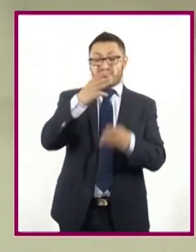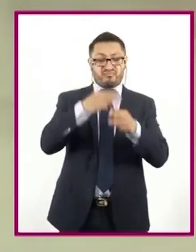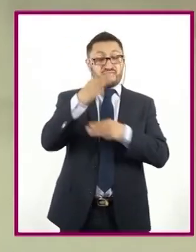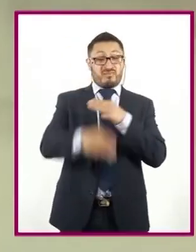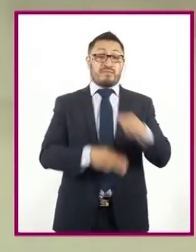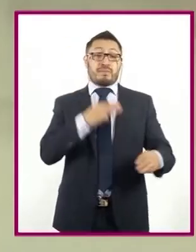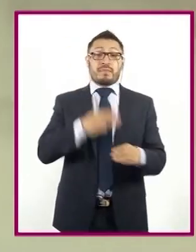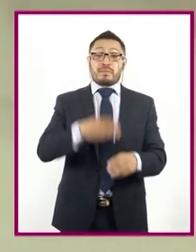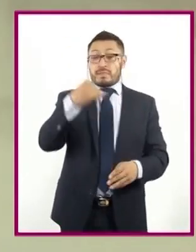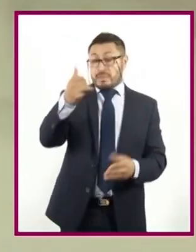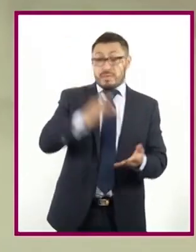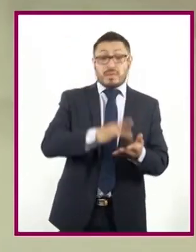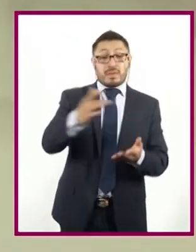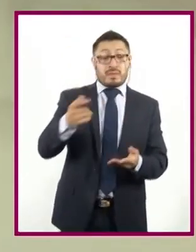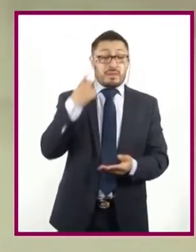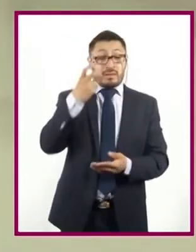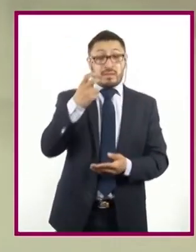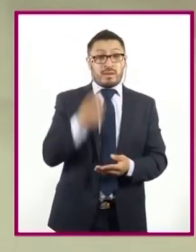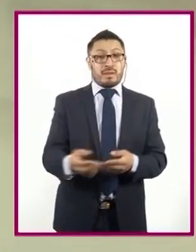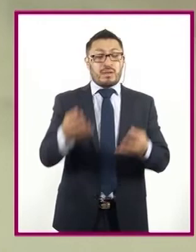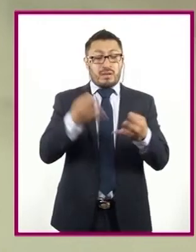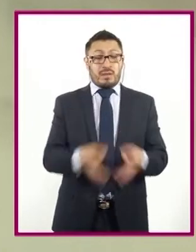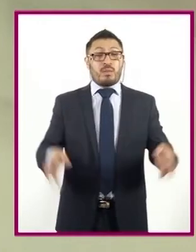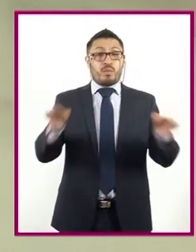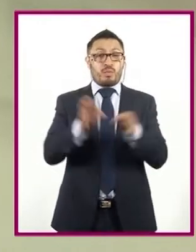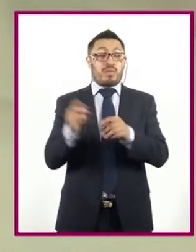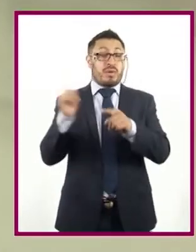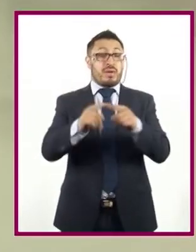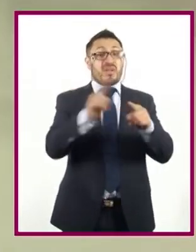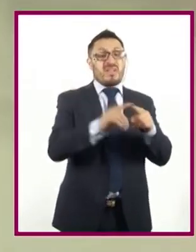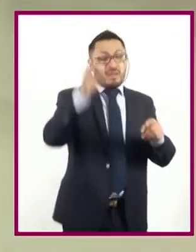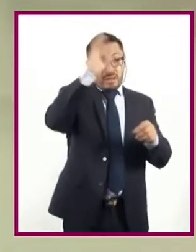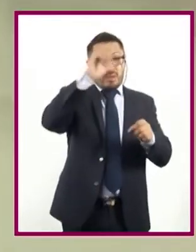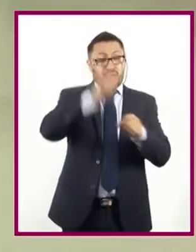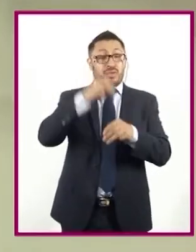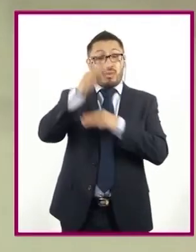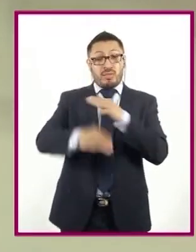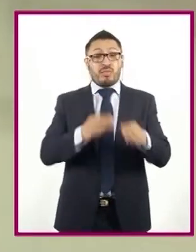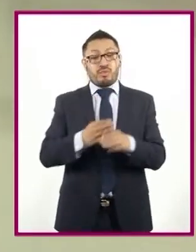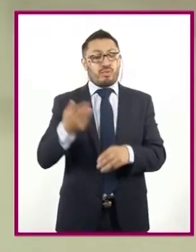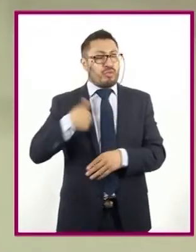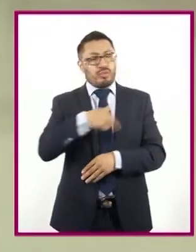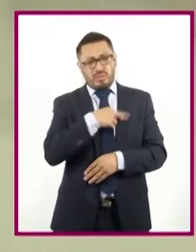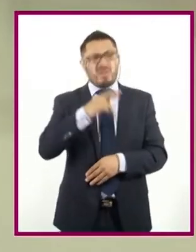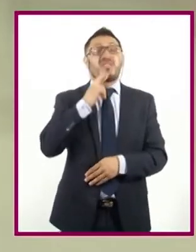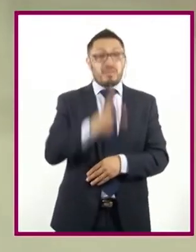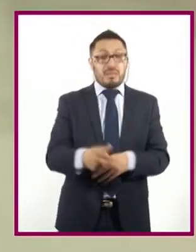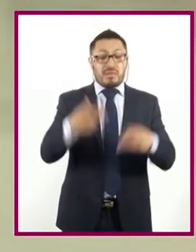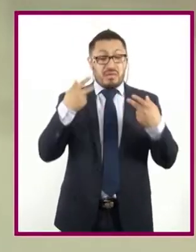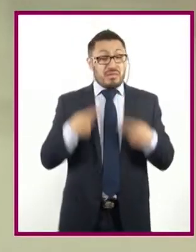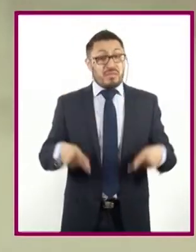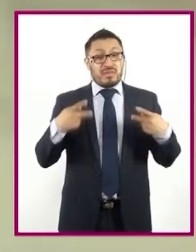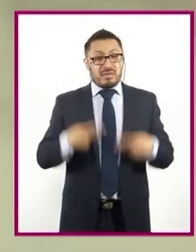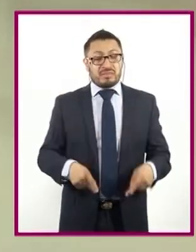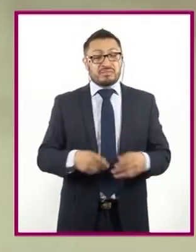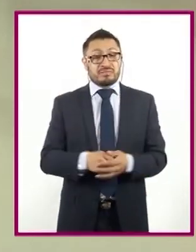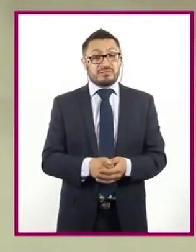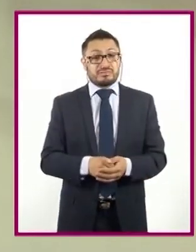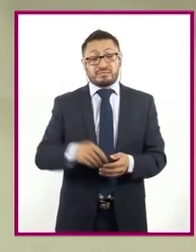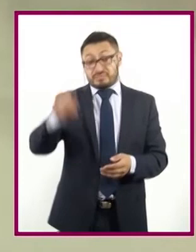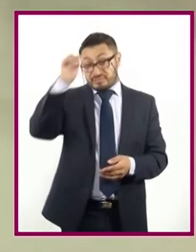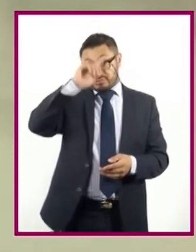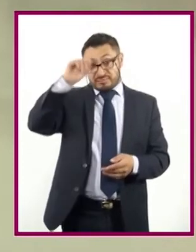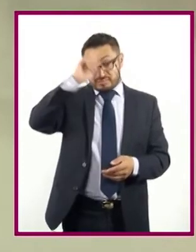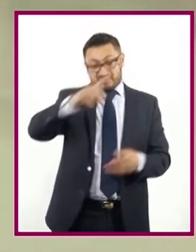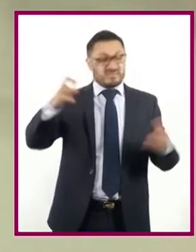a reflexionar sobre la importancia de la diversidad cultural en el mundo, seremos mejores seres humanos. Les sugerimos